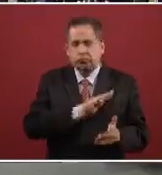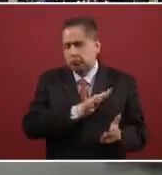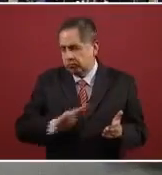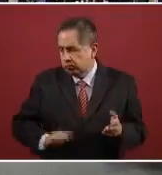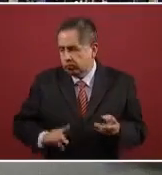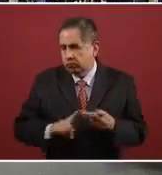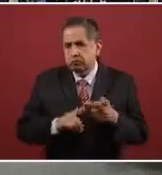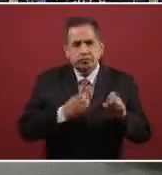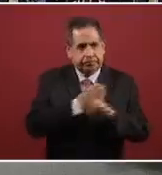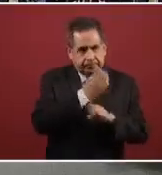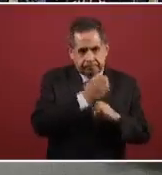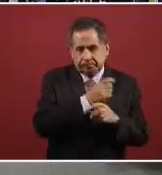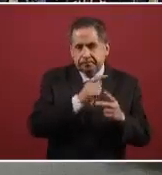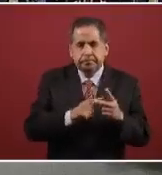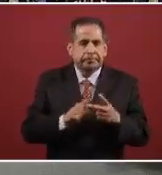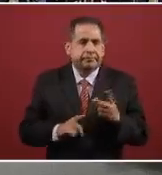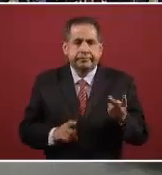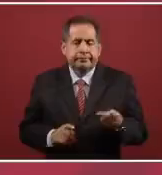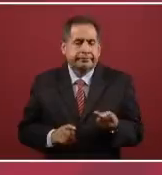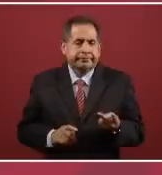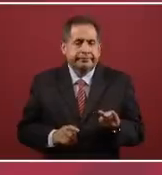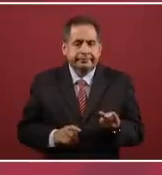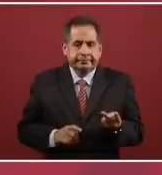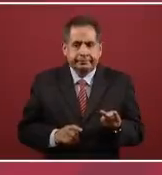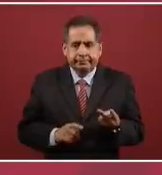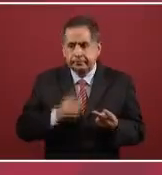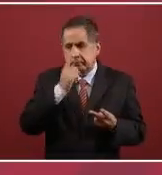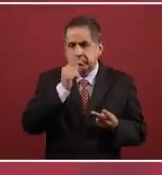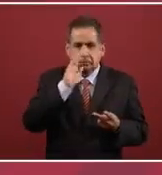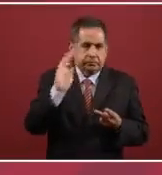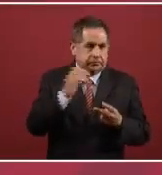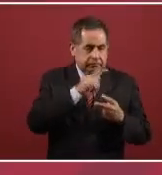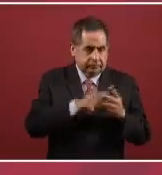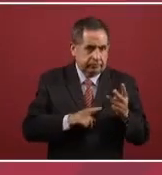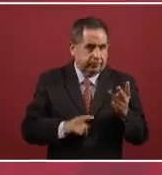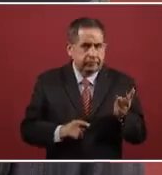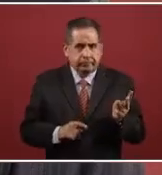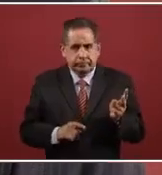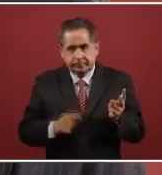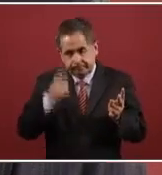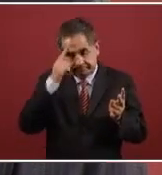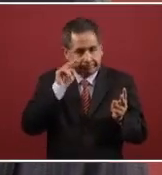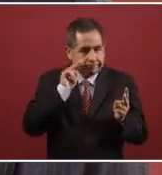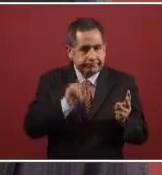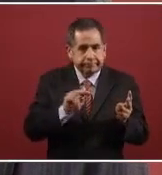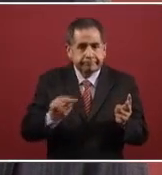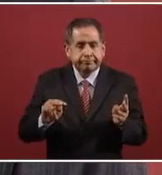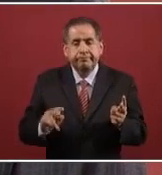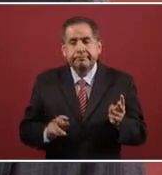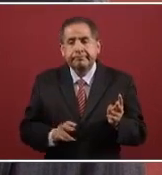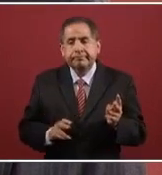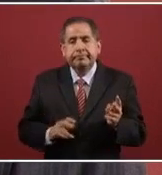municipales, estatales, la Policía Federal, para que